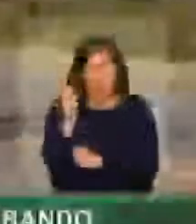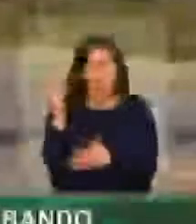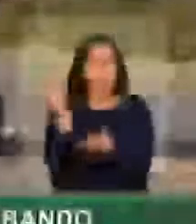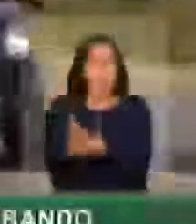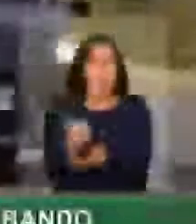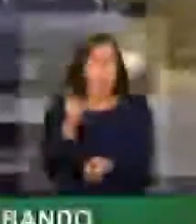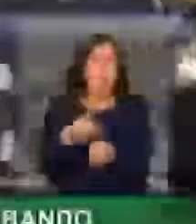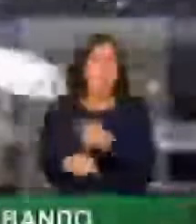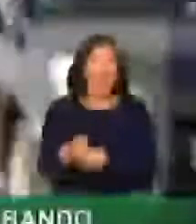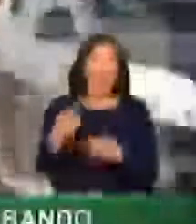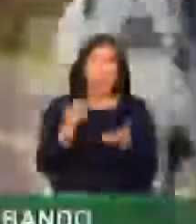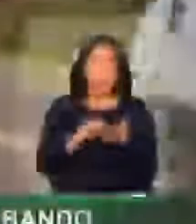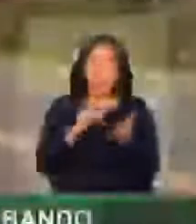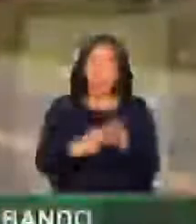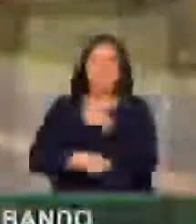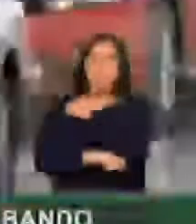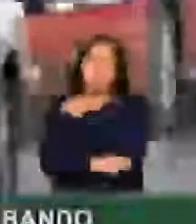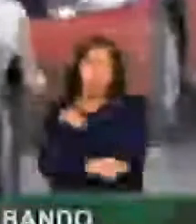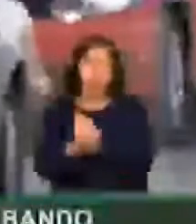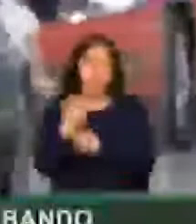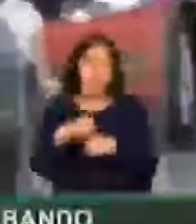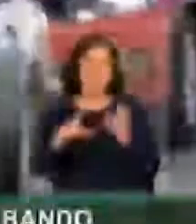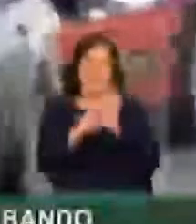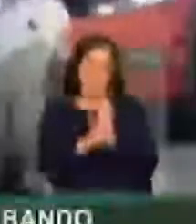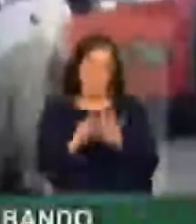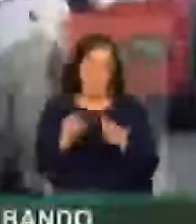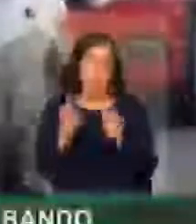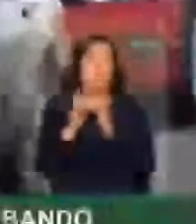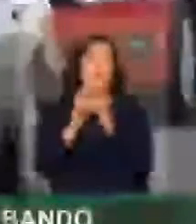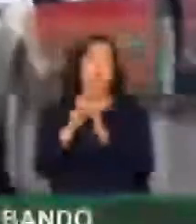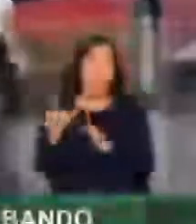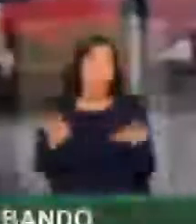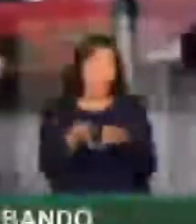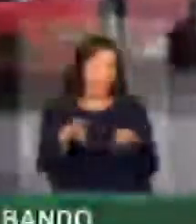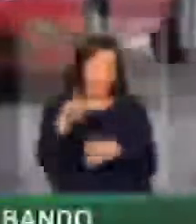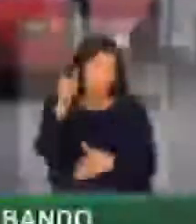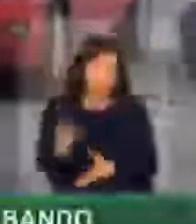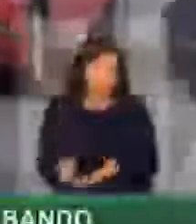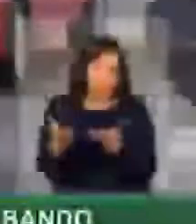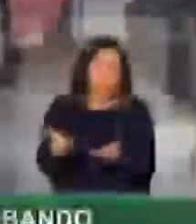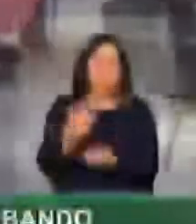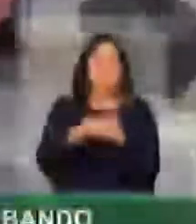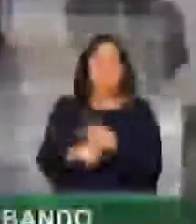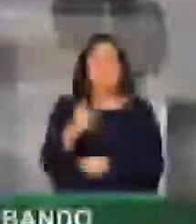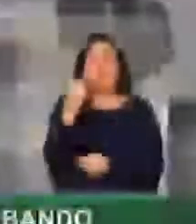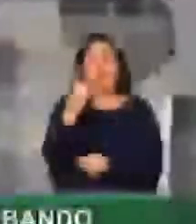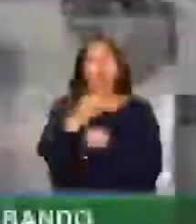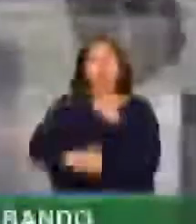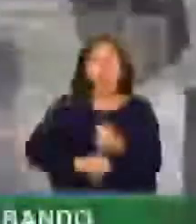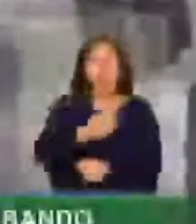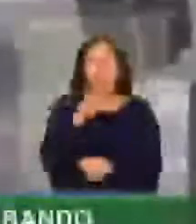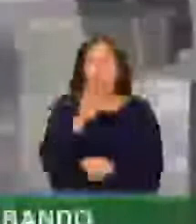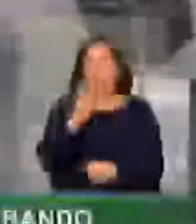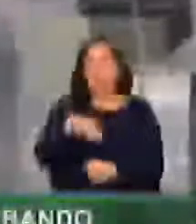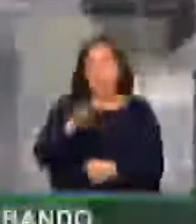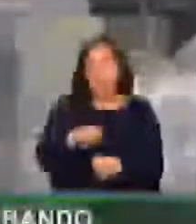contrabando especialmente agravados por la pluriparticipación y por la calidad de funcionario público del imputado a la pena de 2 años y 4 meses